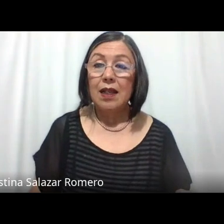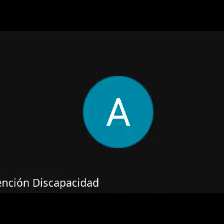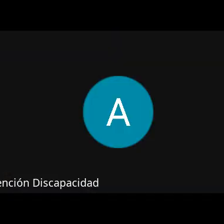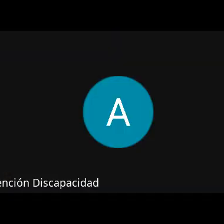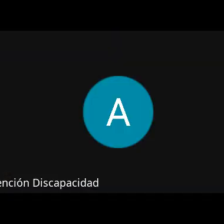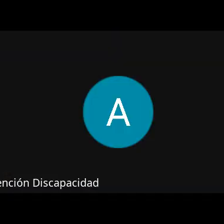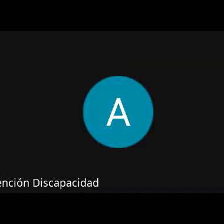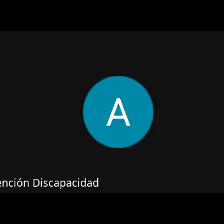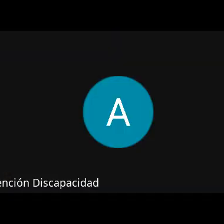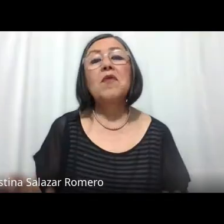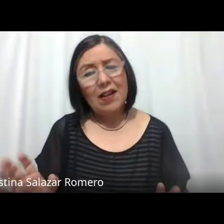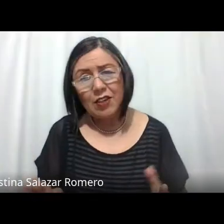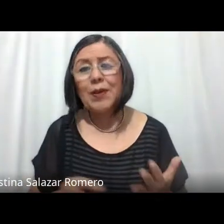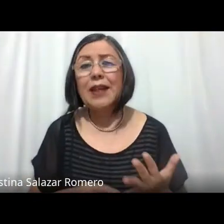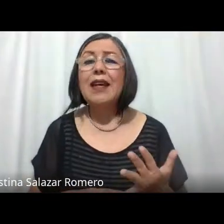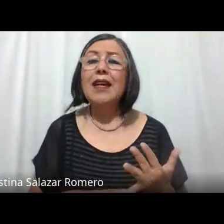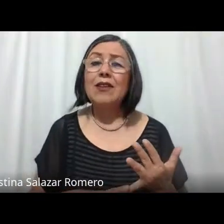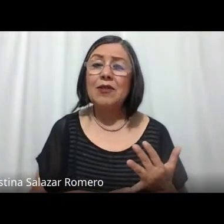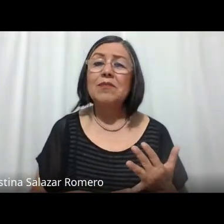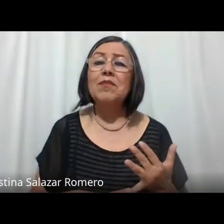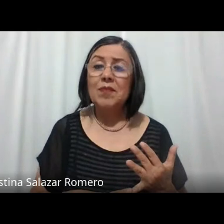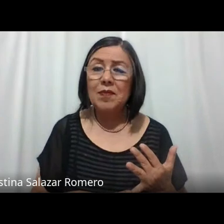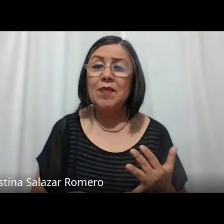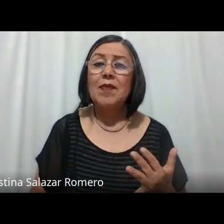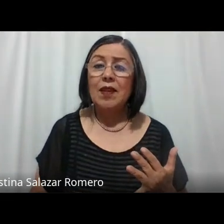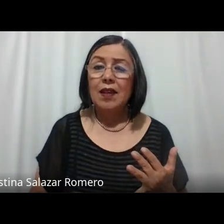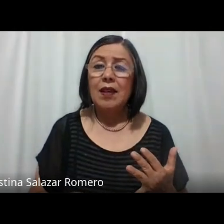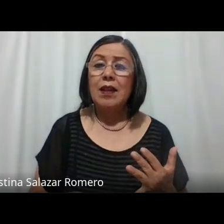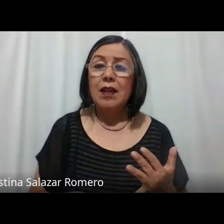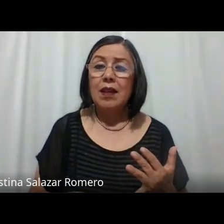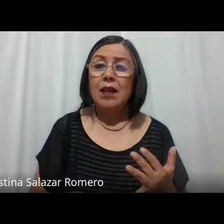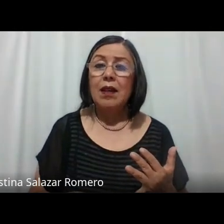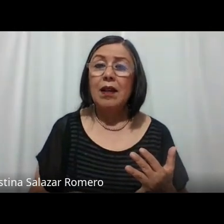A un caballo pequeño. Un caballo pequeño.